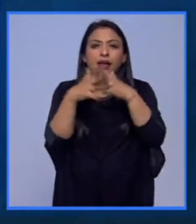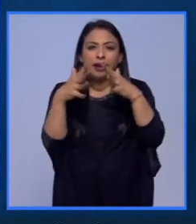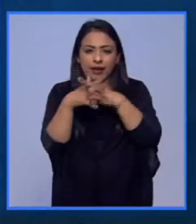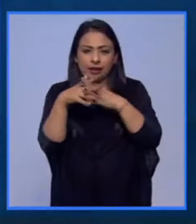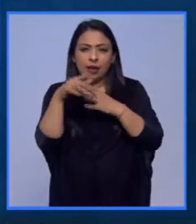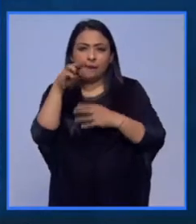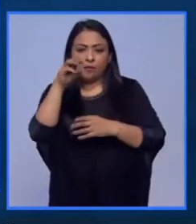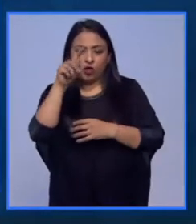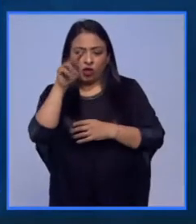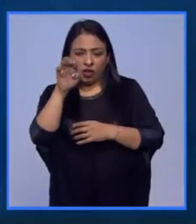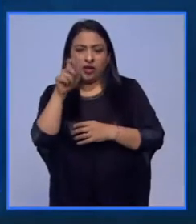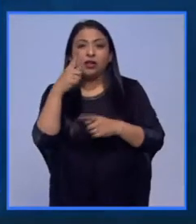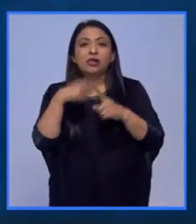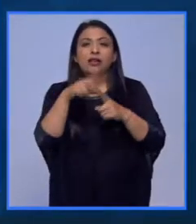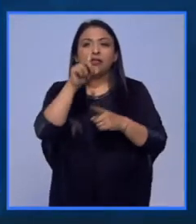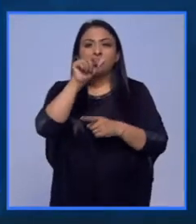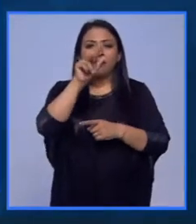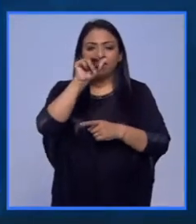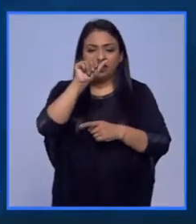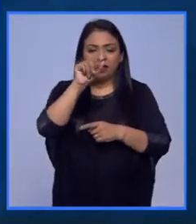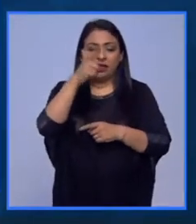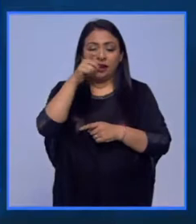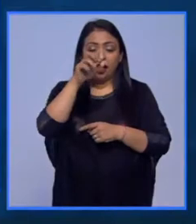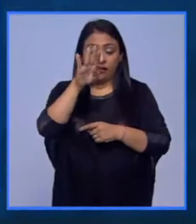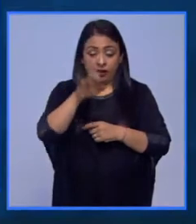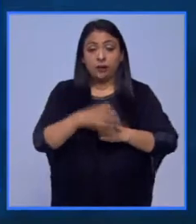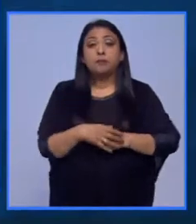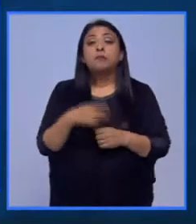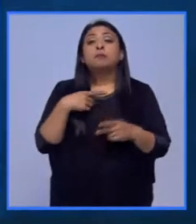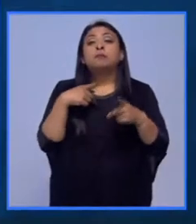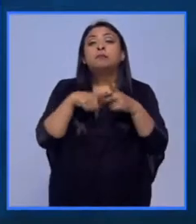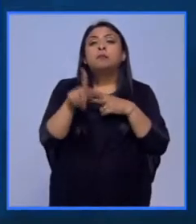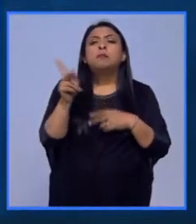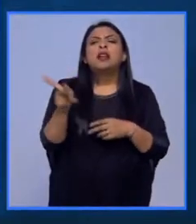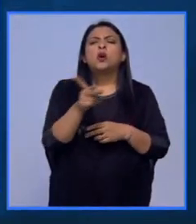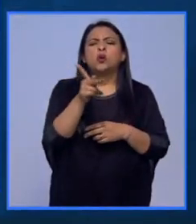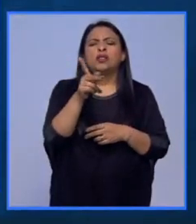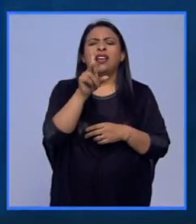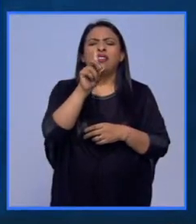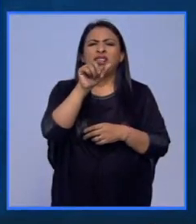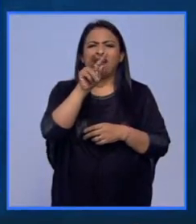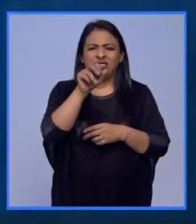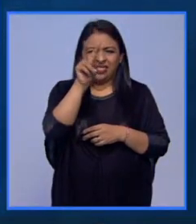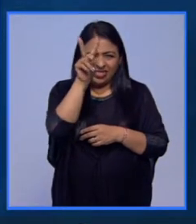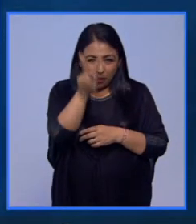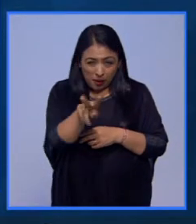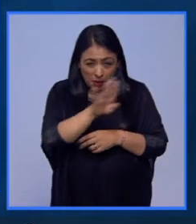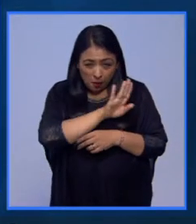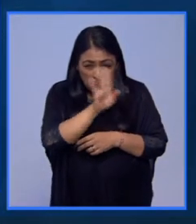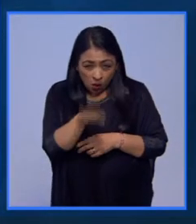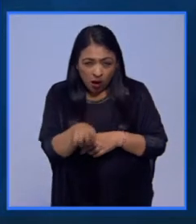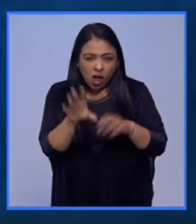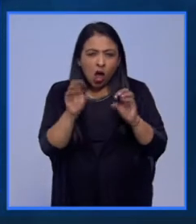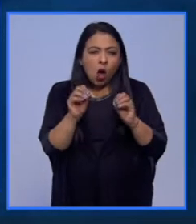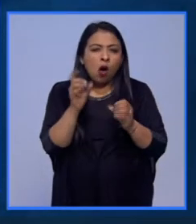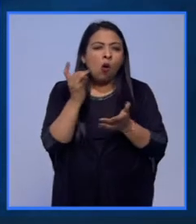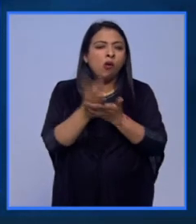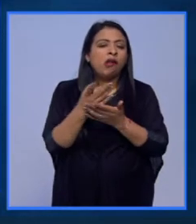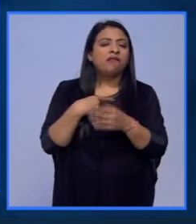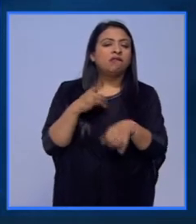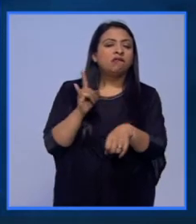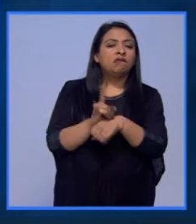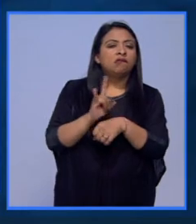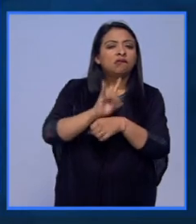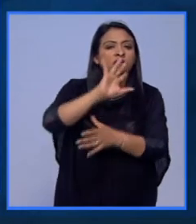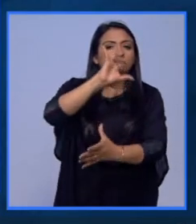montoneros, sí, que era David Graeber. A partir de la pregunta de si David Graeber realmente murió o solo fingió su muerte